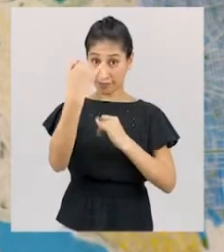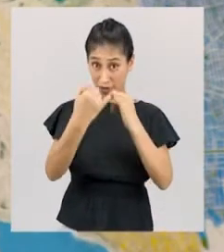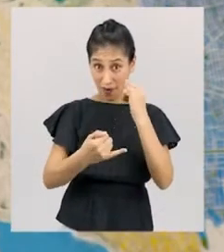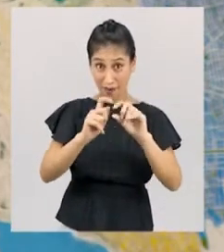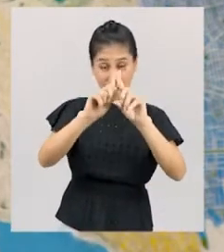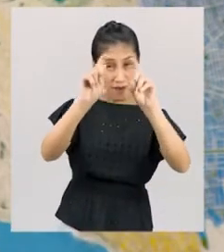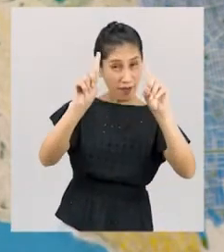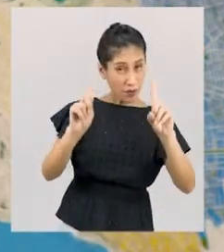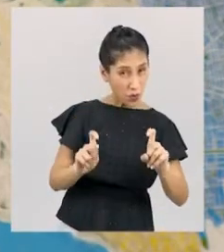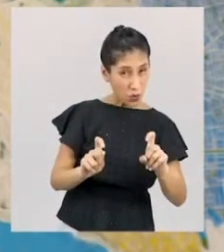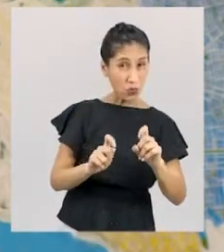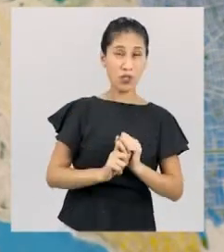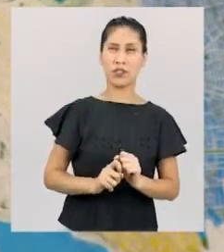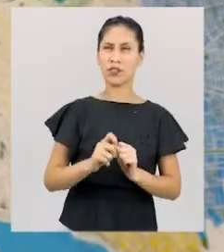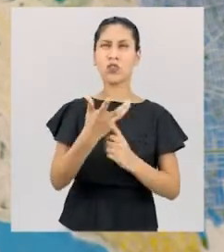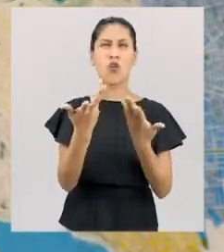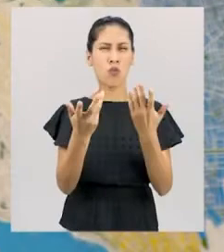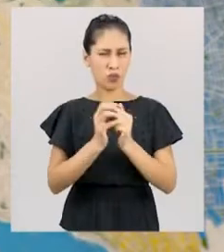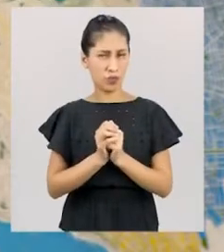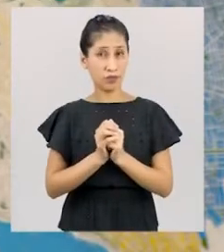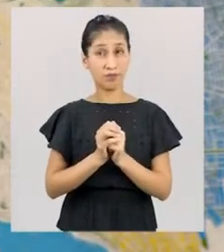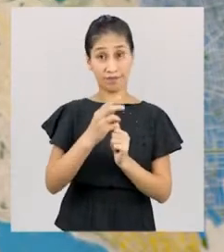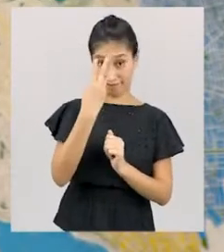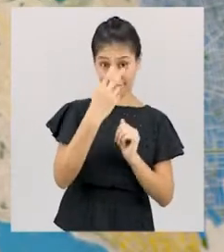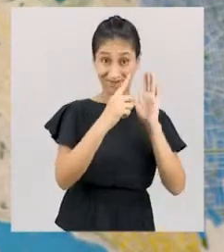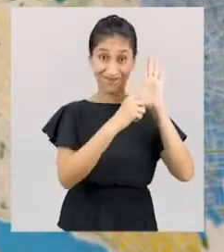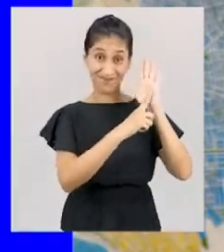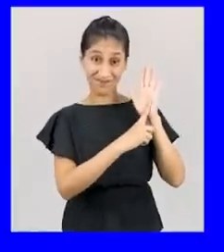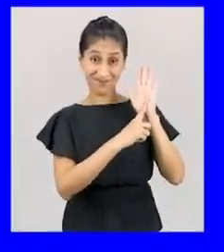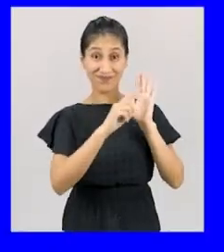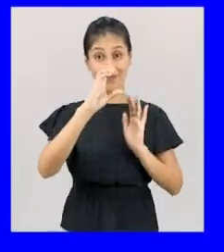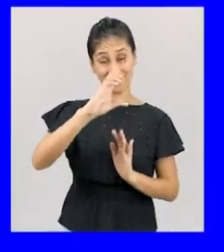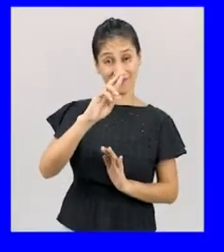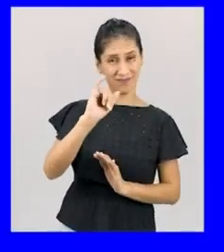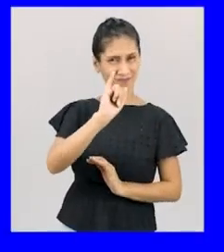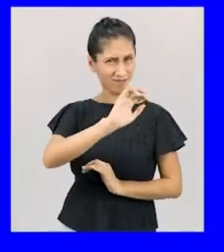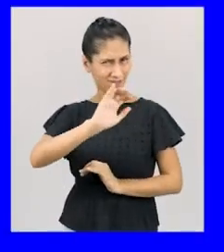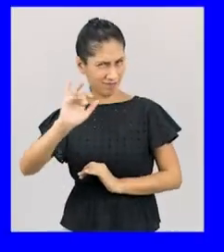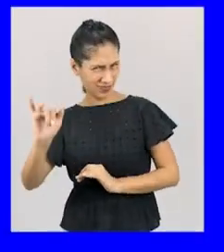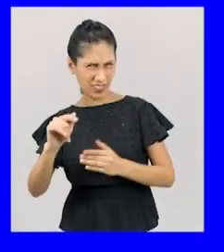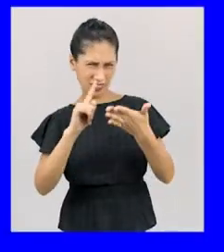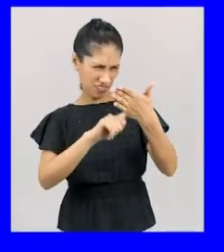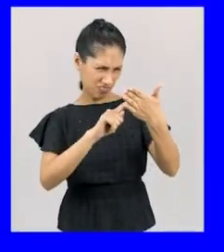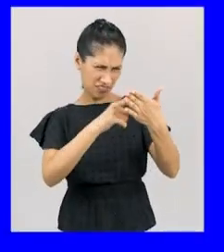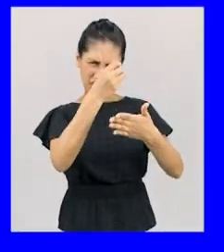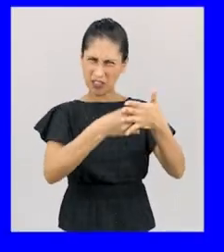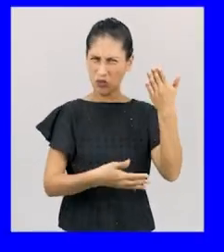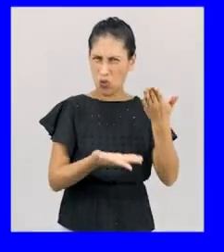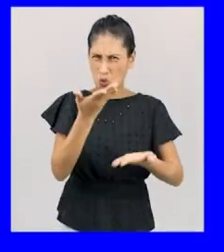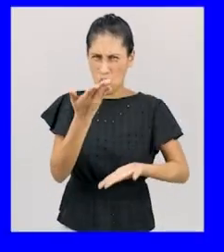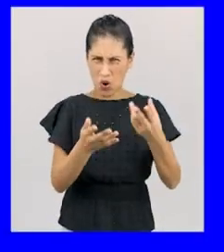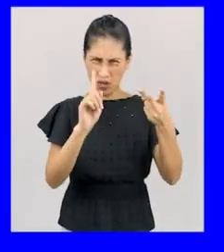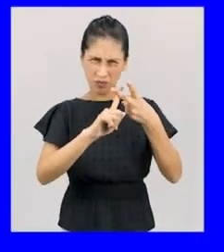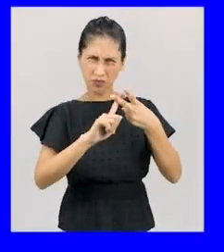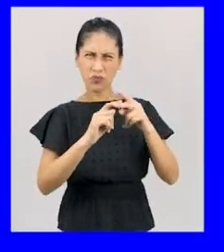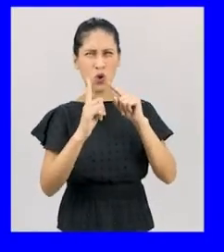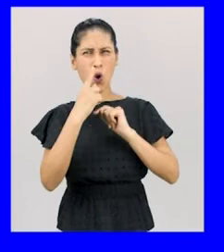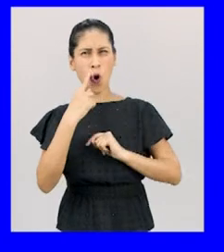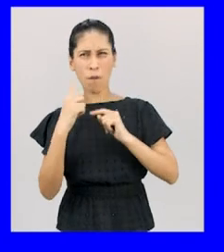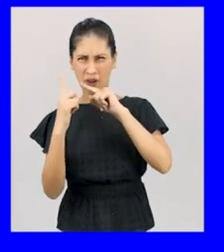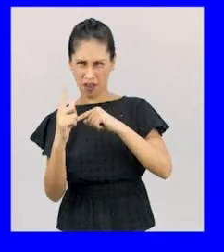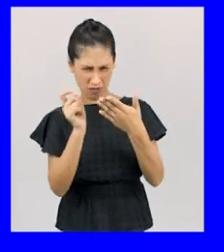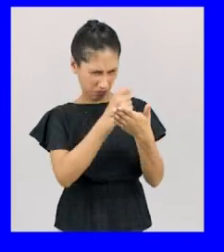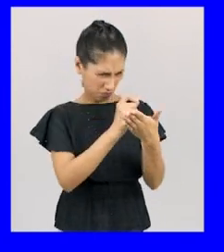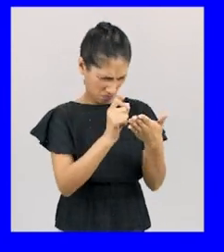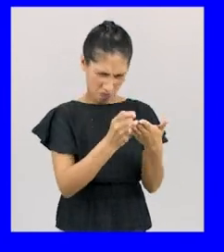Finalmente, si las preguntas son de nivel criterial, generalmente son las siguientes. ¿Qué tipo de texto es? ¿Qué quiere decir